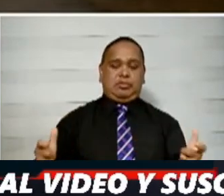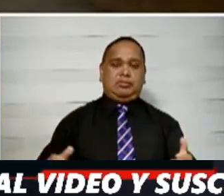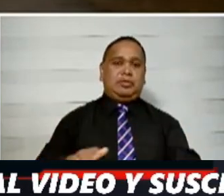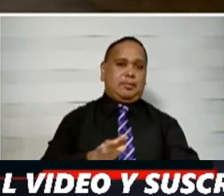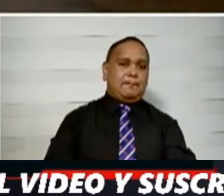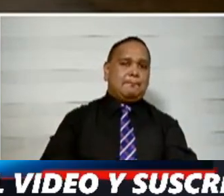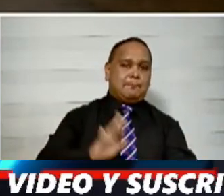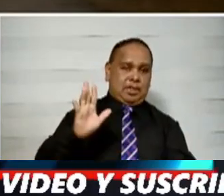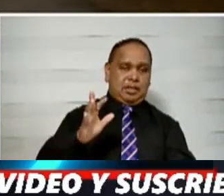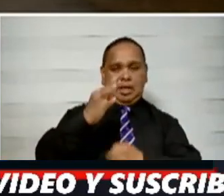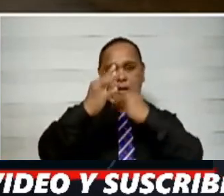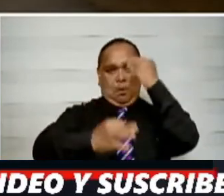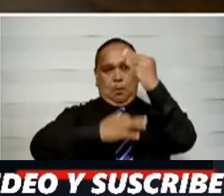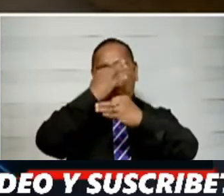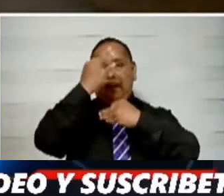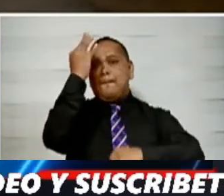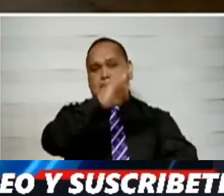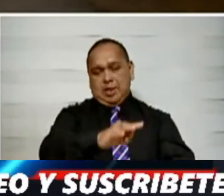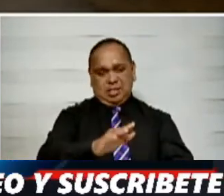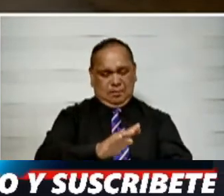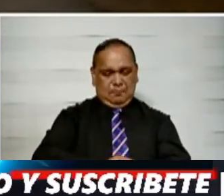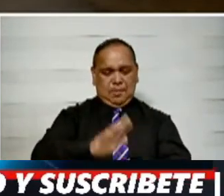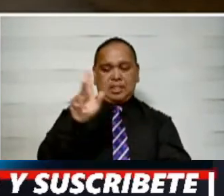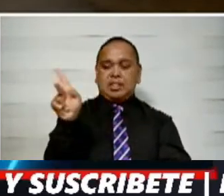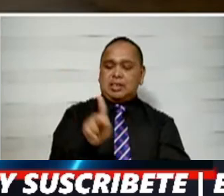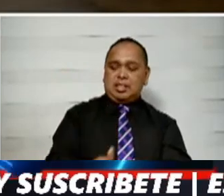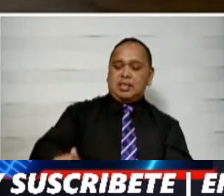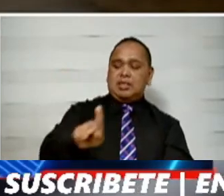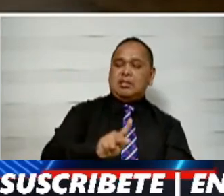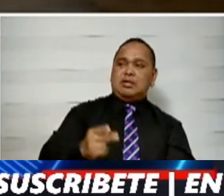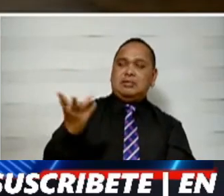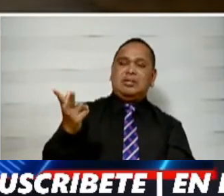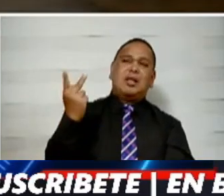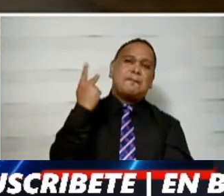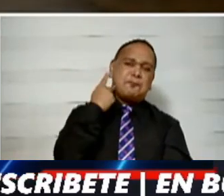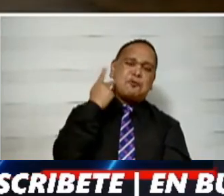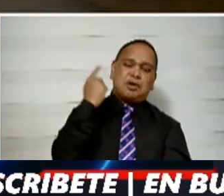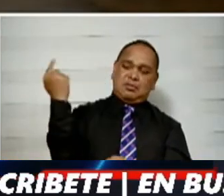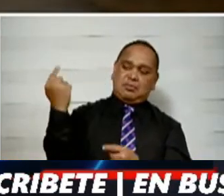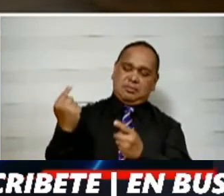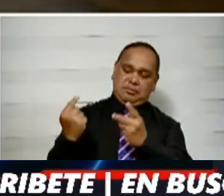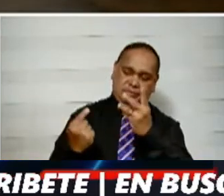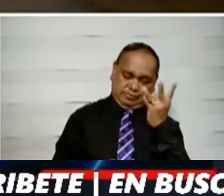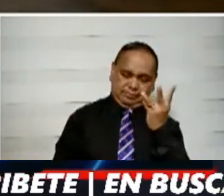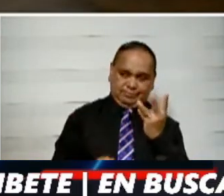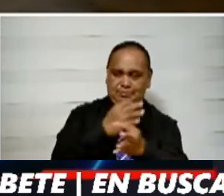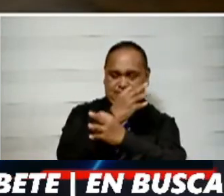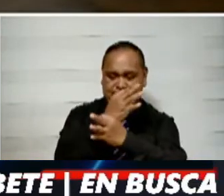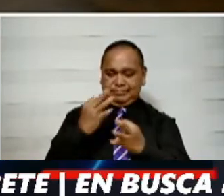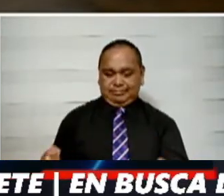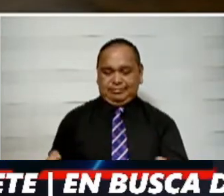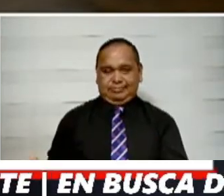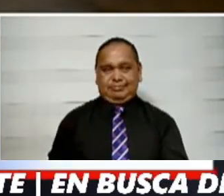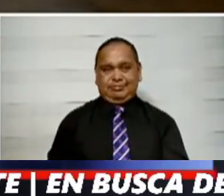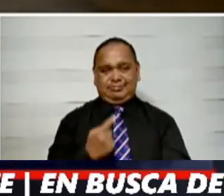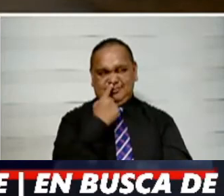de fake news, pero la verdad es que también el pueblo, bien dice el presidente, ya está muy politizado, está muy bien informado, y también ya sabe, huele,